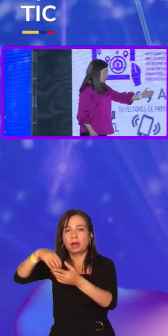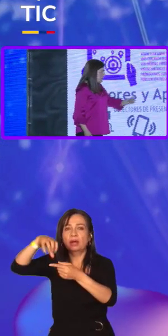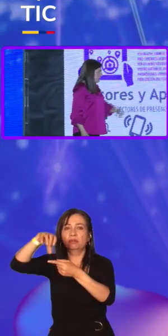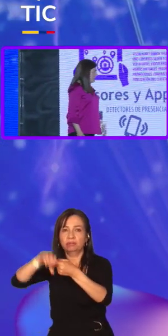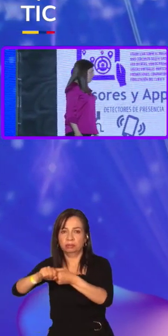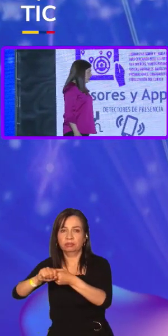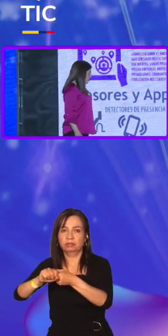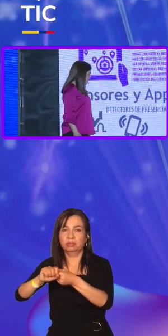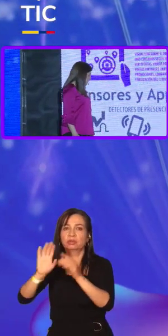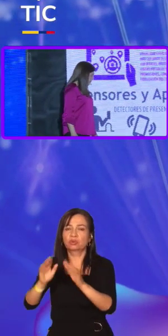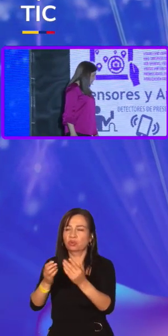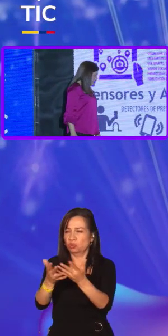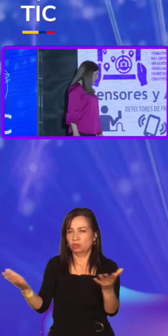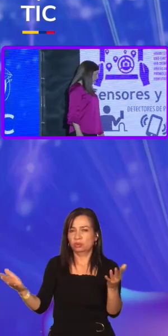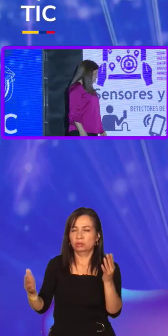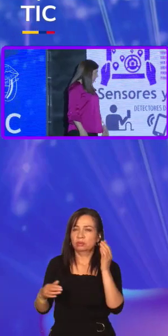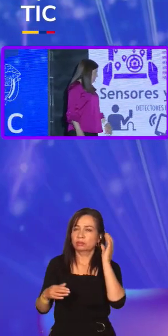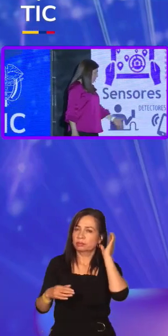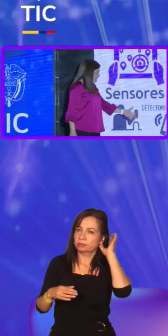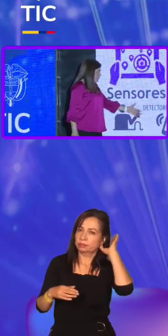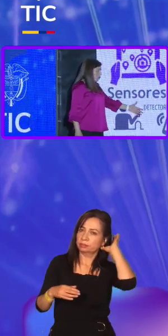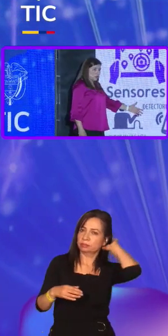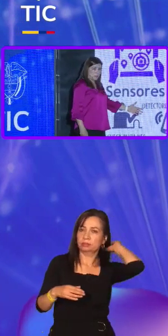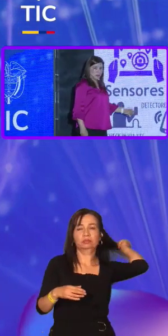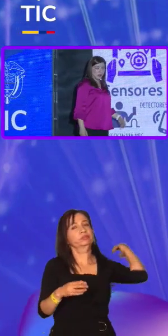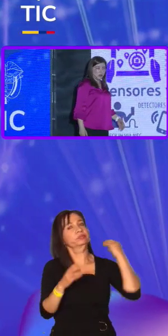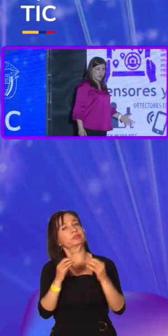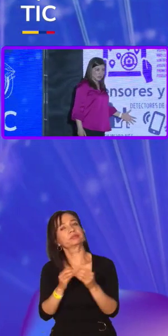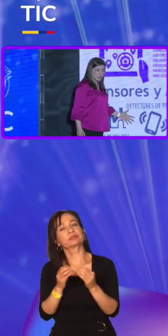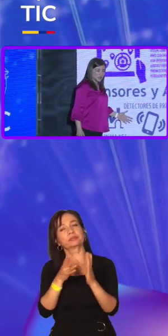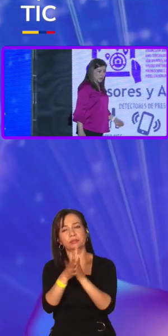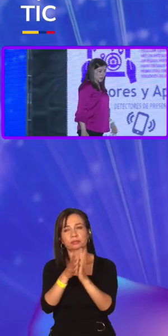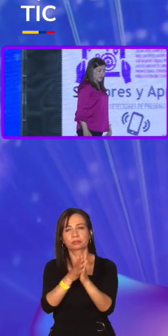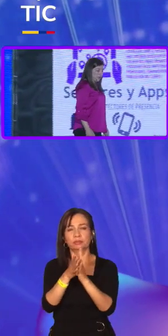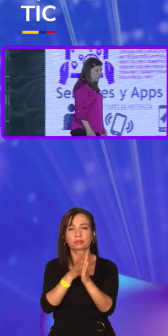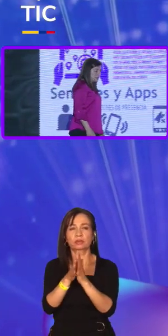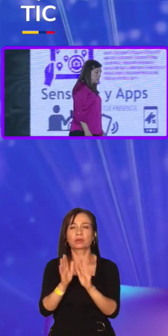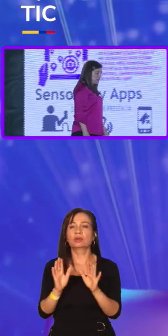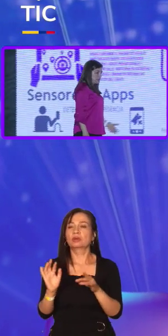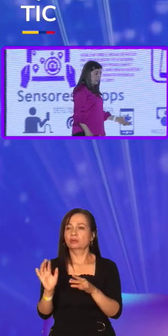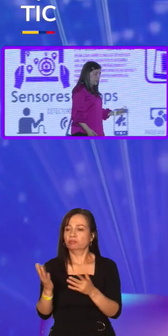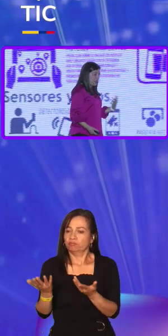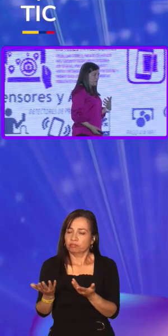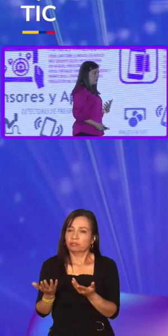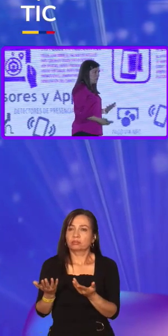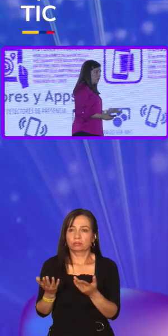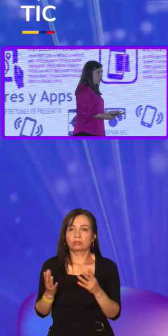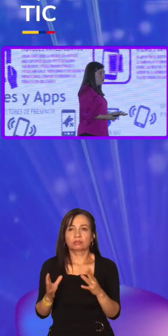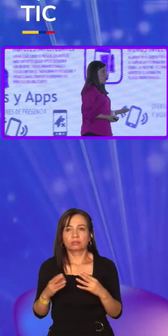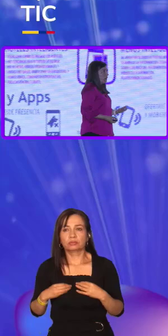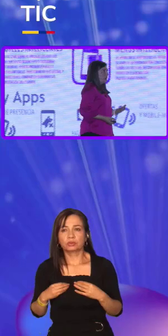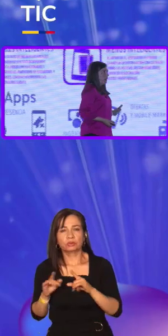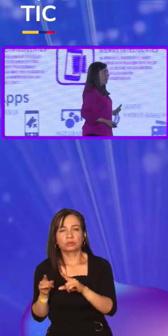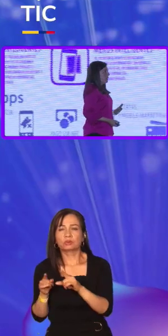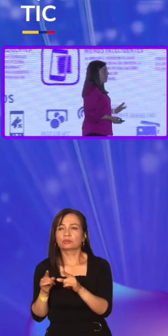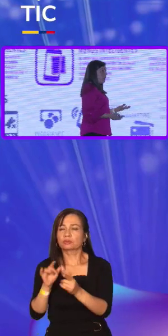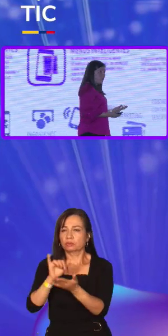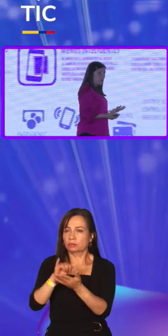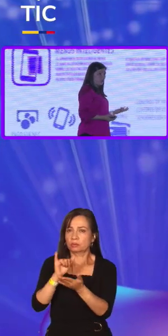para reservar, para todo este tipo de cosas, ¿verdad? Incluso puedo utilizar también el